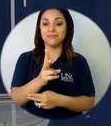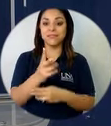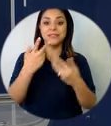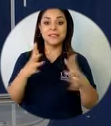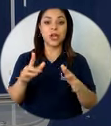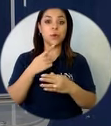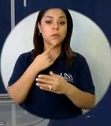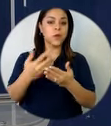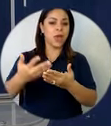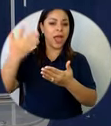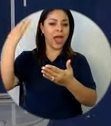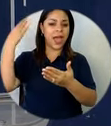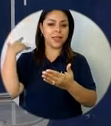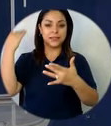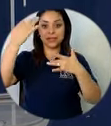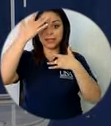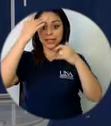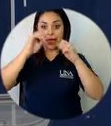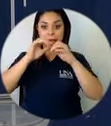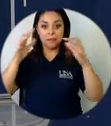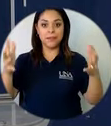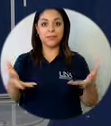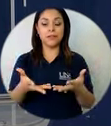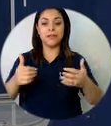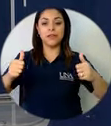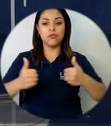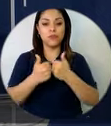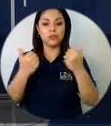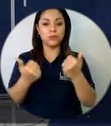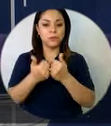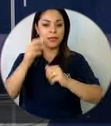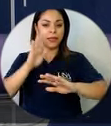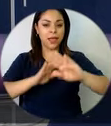como decíamos, desde mucho antes de la pandemia, estos retos para